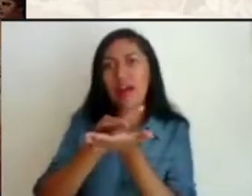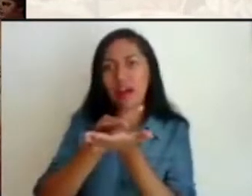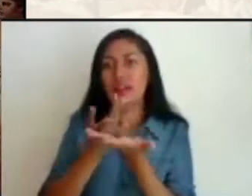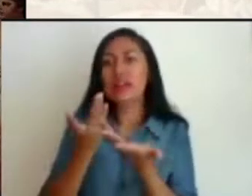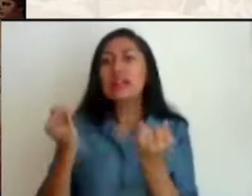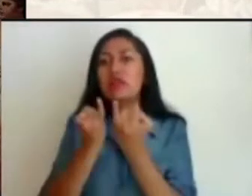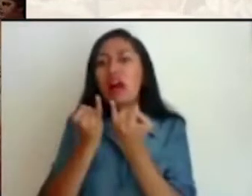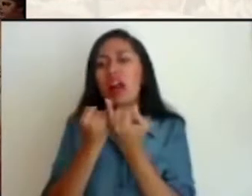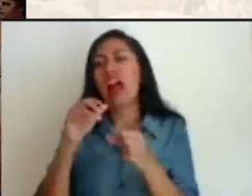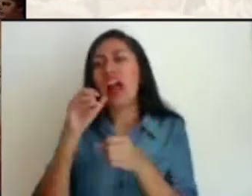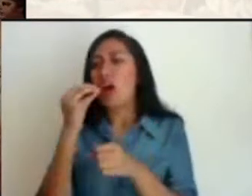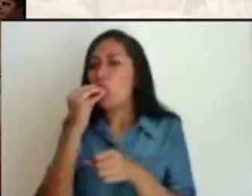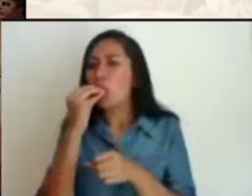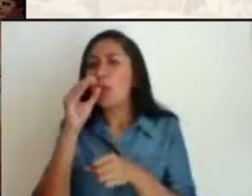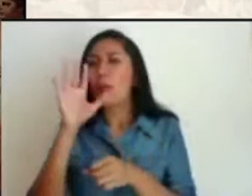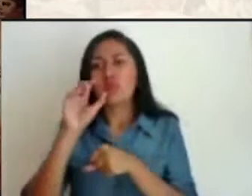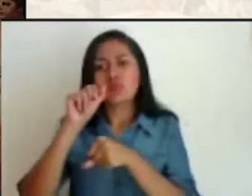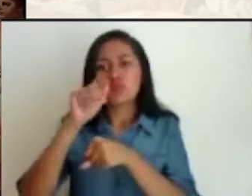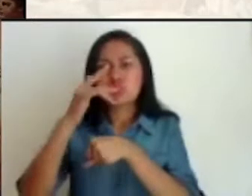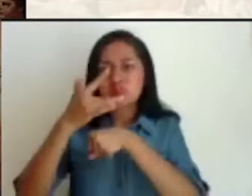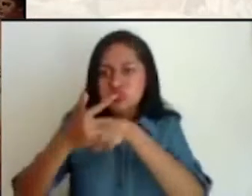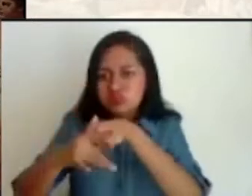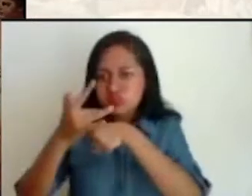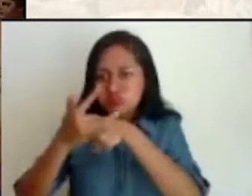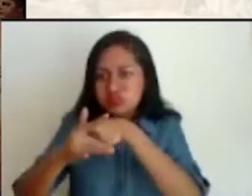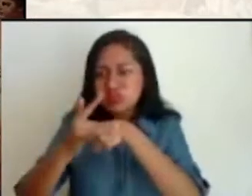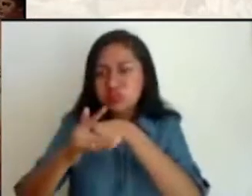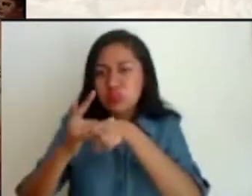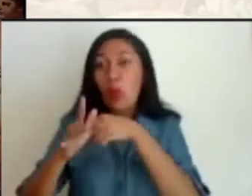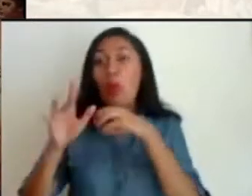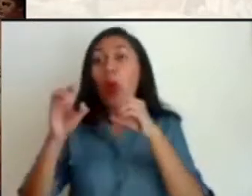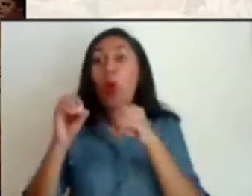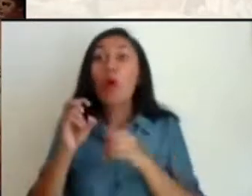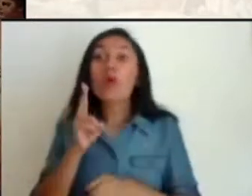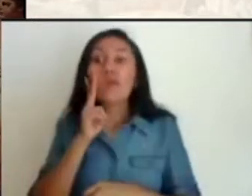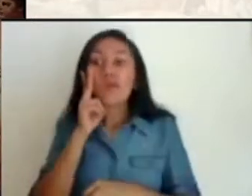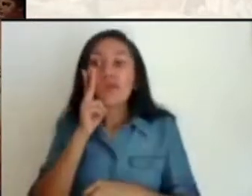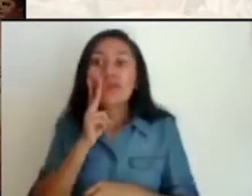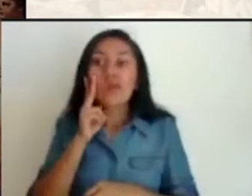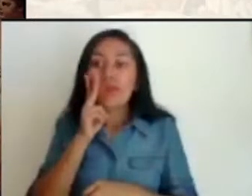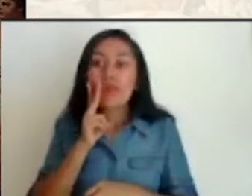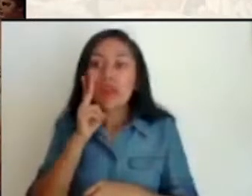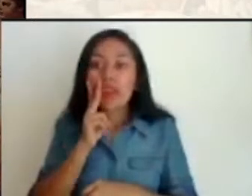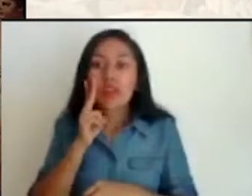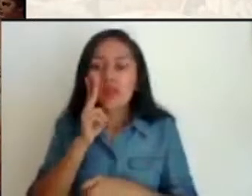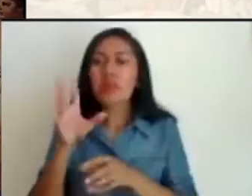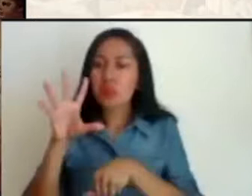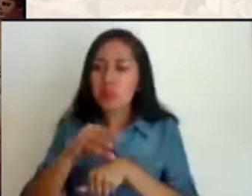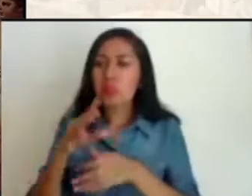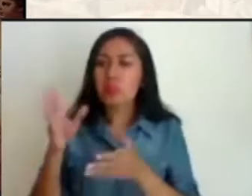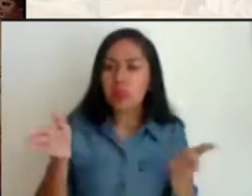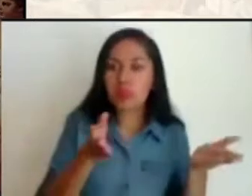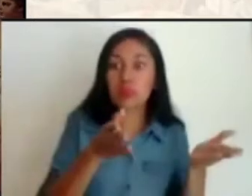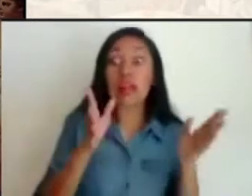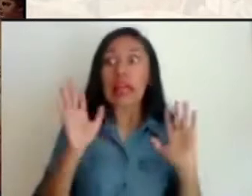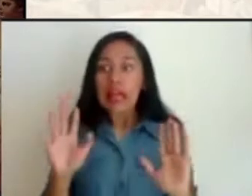vino y algunos animales siempre y cuando no tuvieran pelo. Y se tuvo especial cuidado con los perros y con los